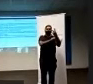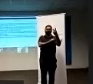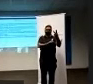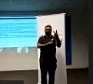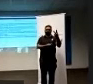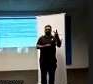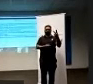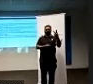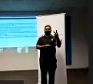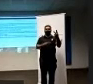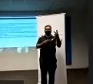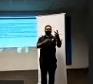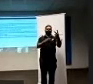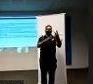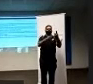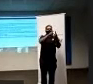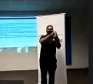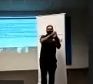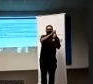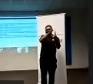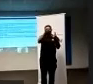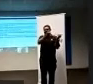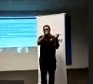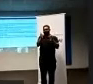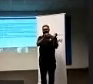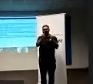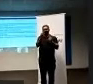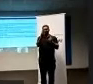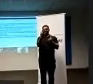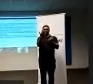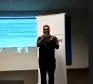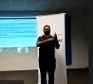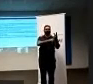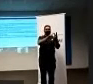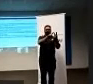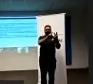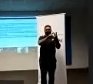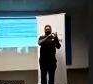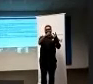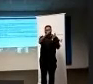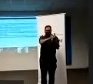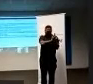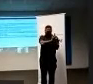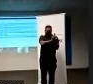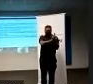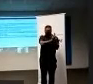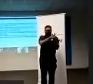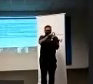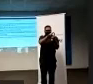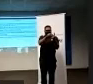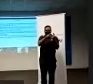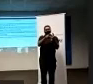días después de la primera dosis. Los casos de COVID se confirmaron por medio de la reacción en cadena de la polimerasa en la PCR.